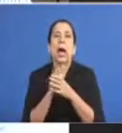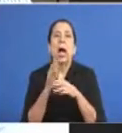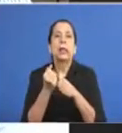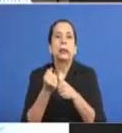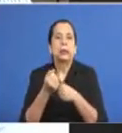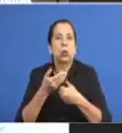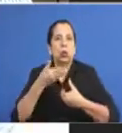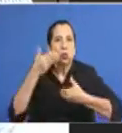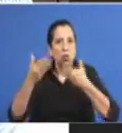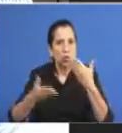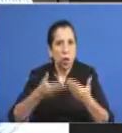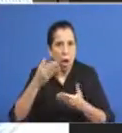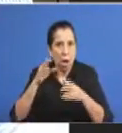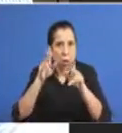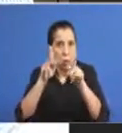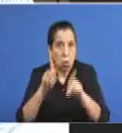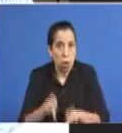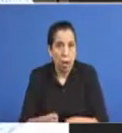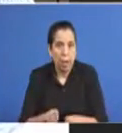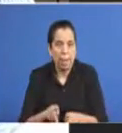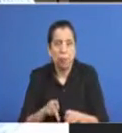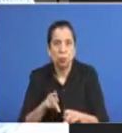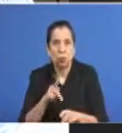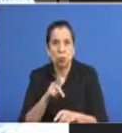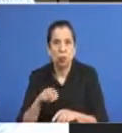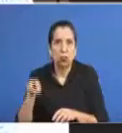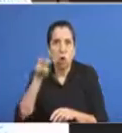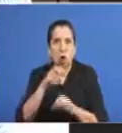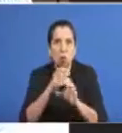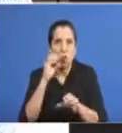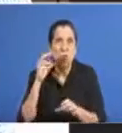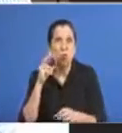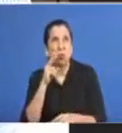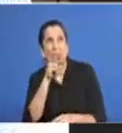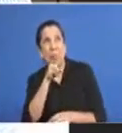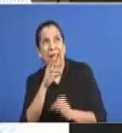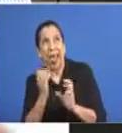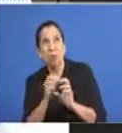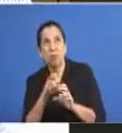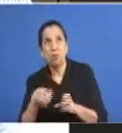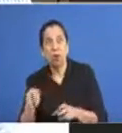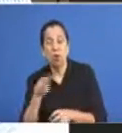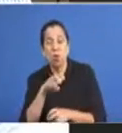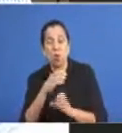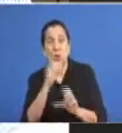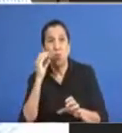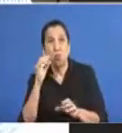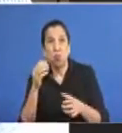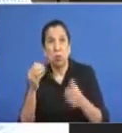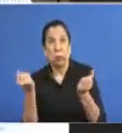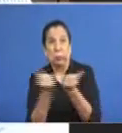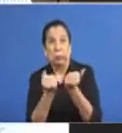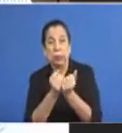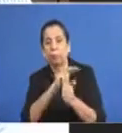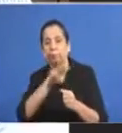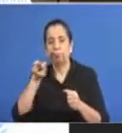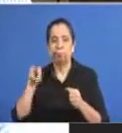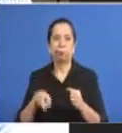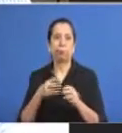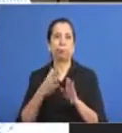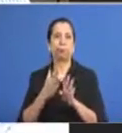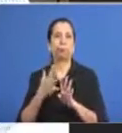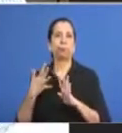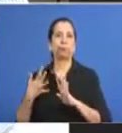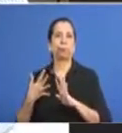usuario de que no se monten más personas de lo requerido, de lo establecido, en mutuo acuerdo con los transportistas dentro del usuario